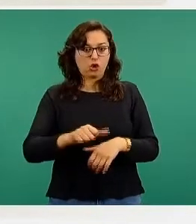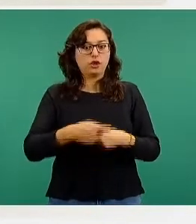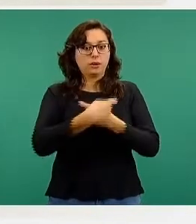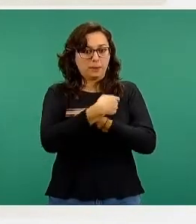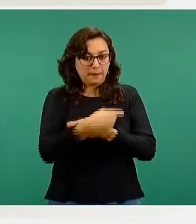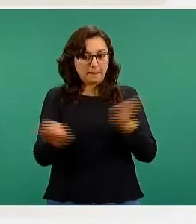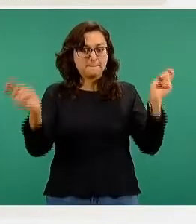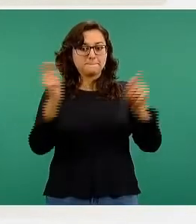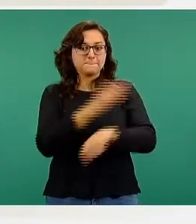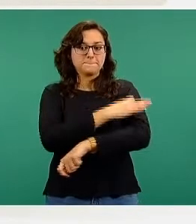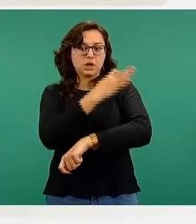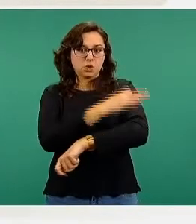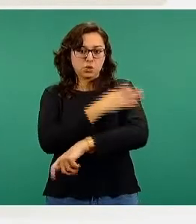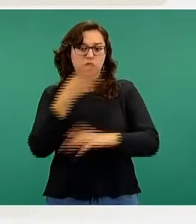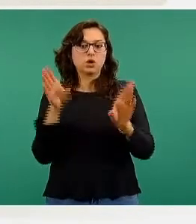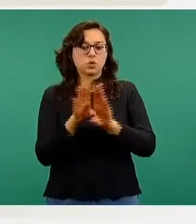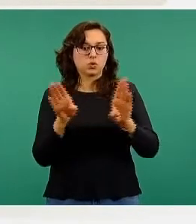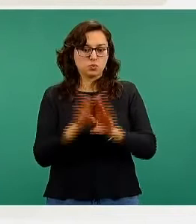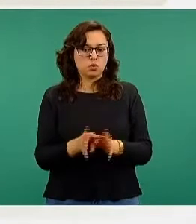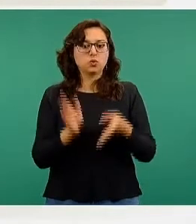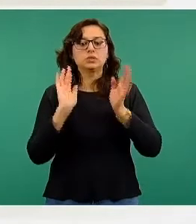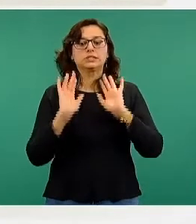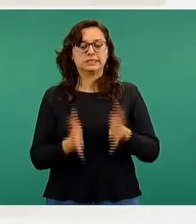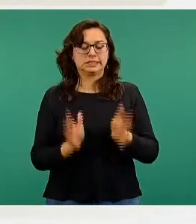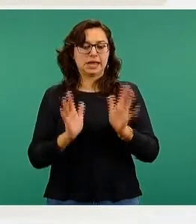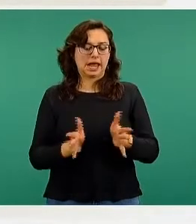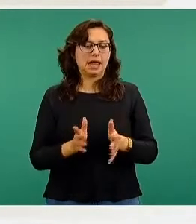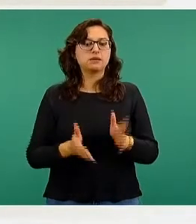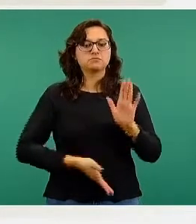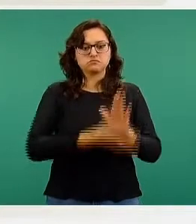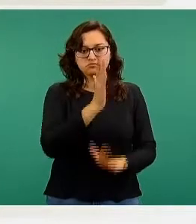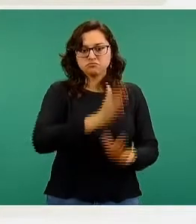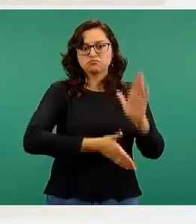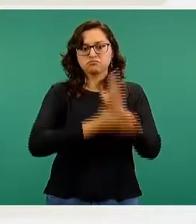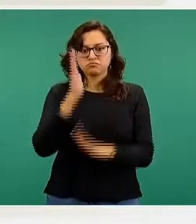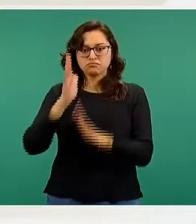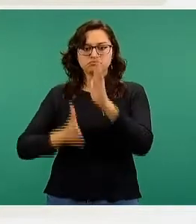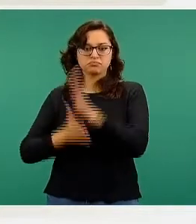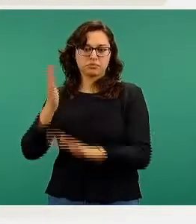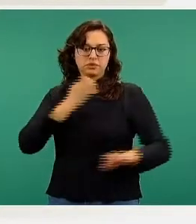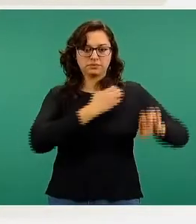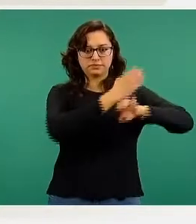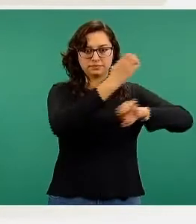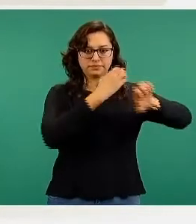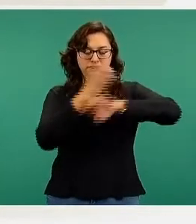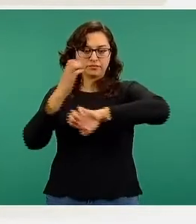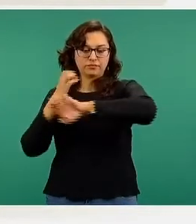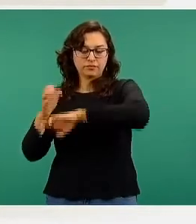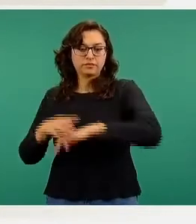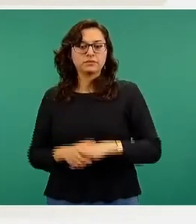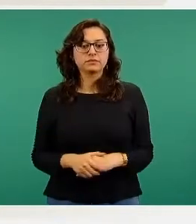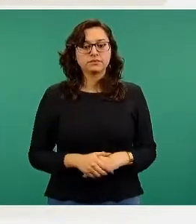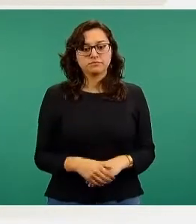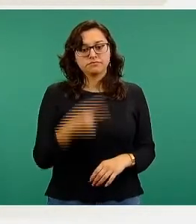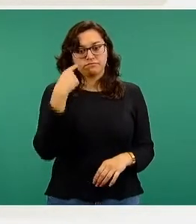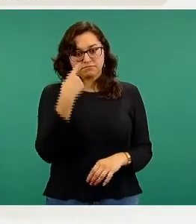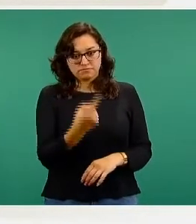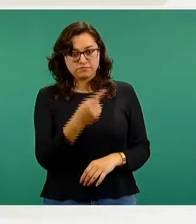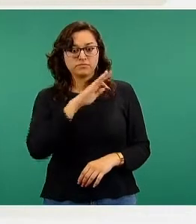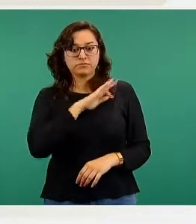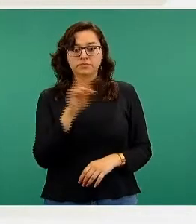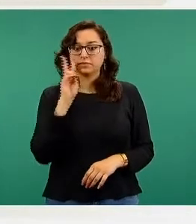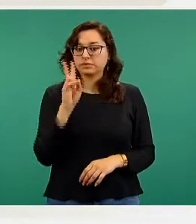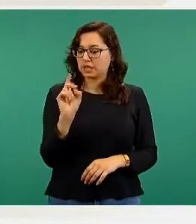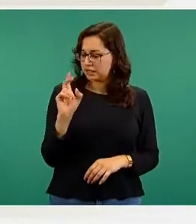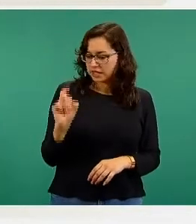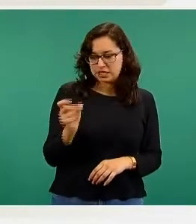hoy mismo se ha estado distribuyendo en las entidades federativas. Vean ustedes cómo están representadas las 32